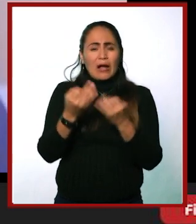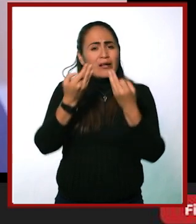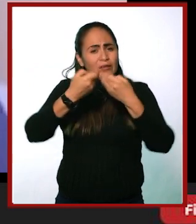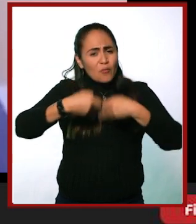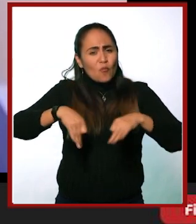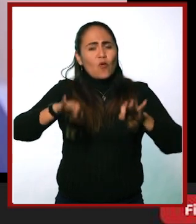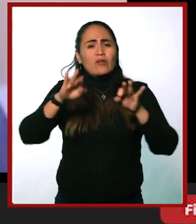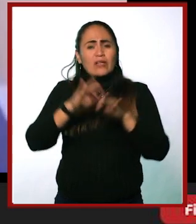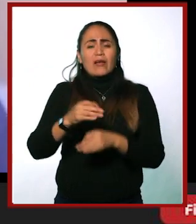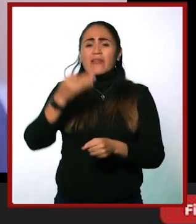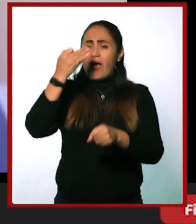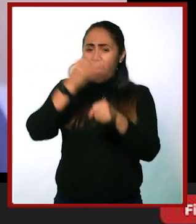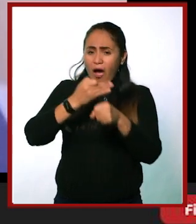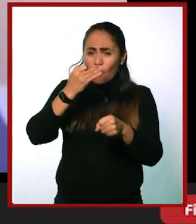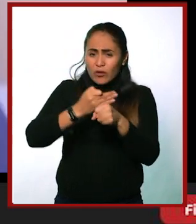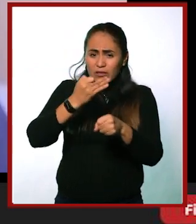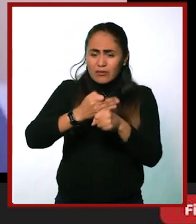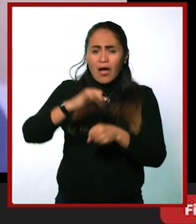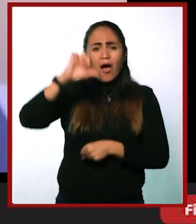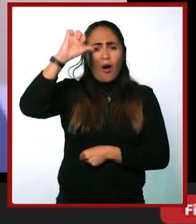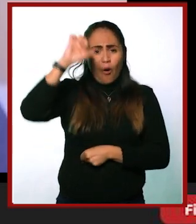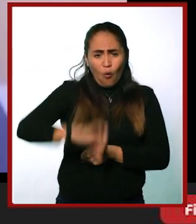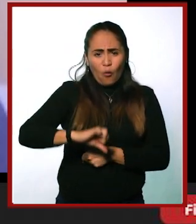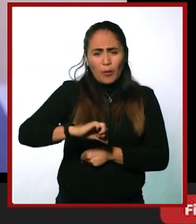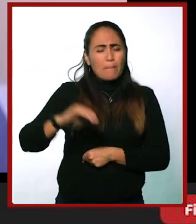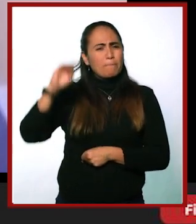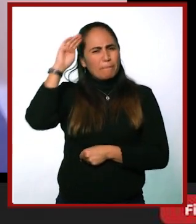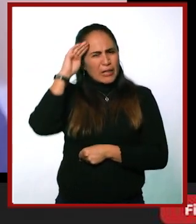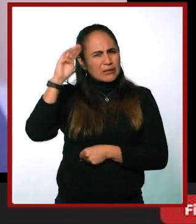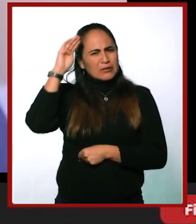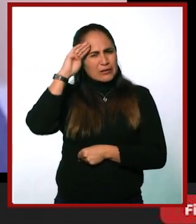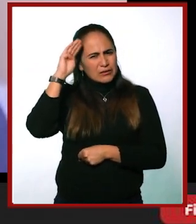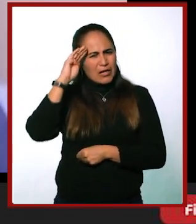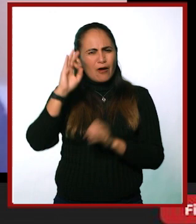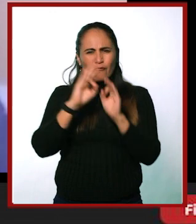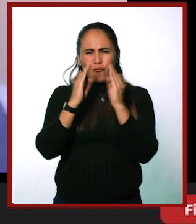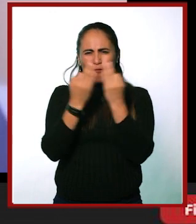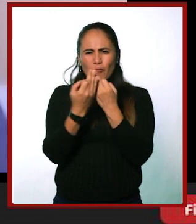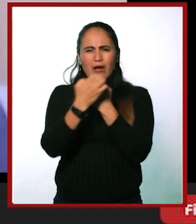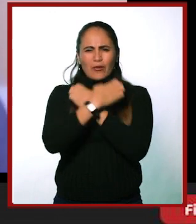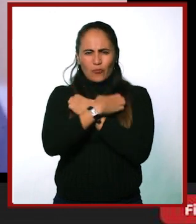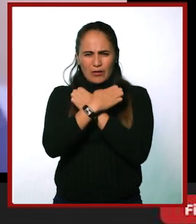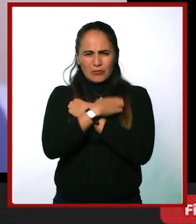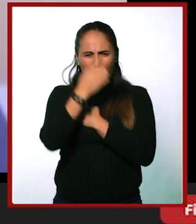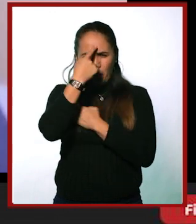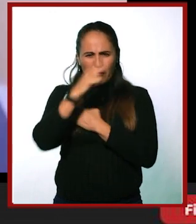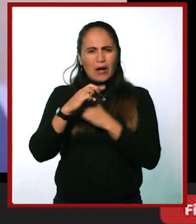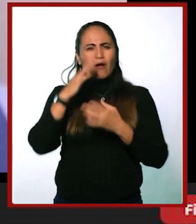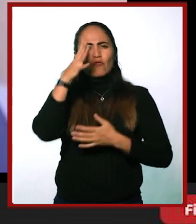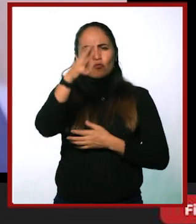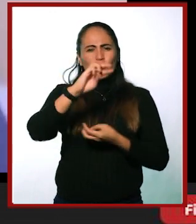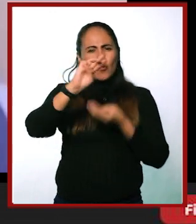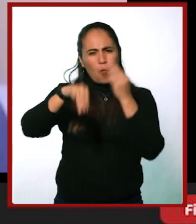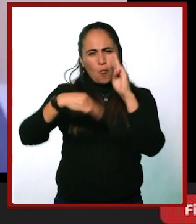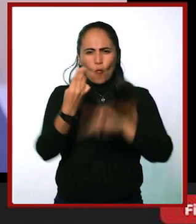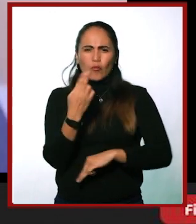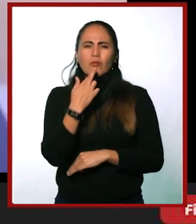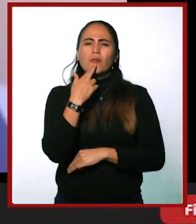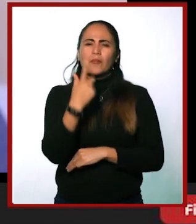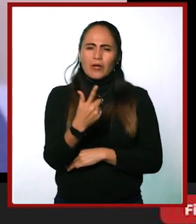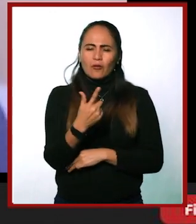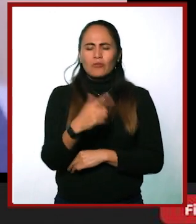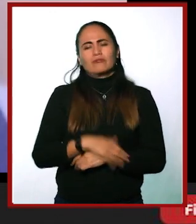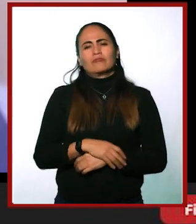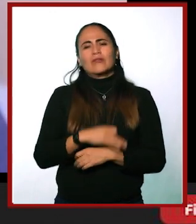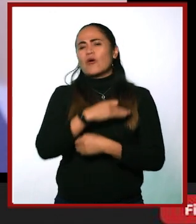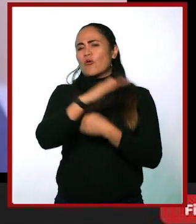es fundamental hoy más que nunca replantearnos la educación para construir un mundo mejor. Es lo que